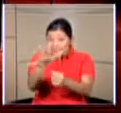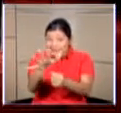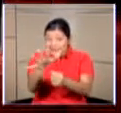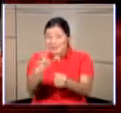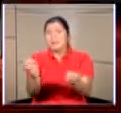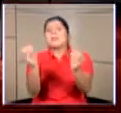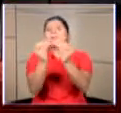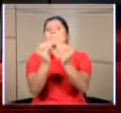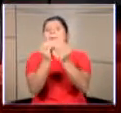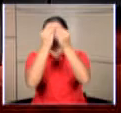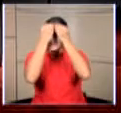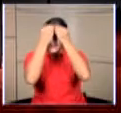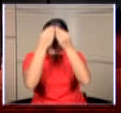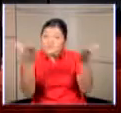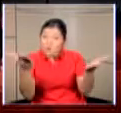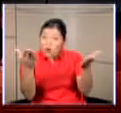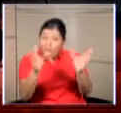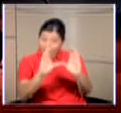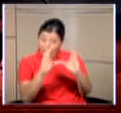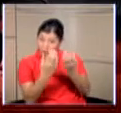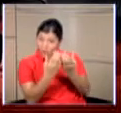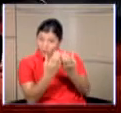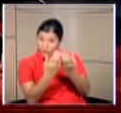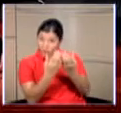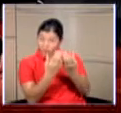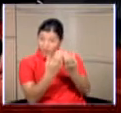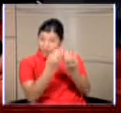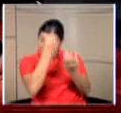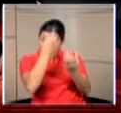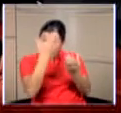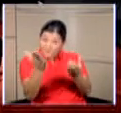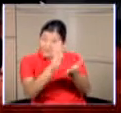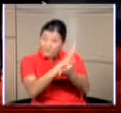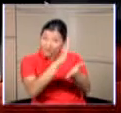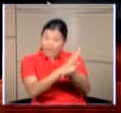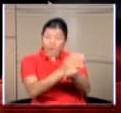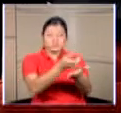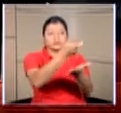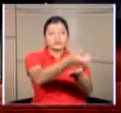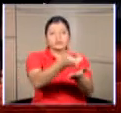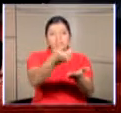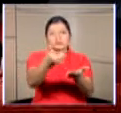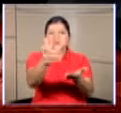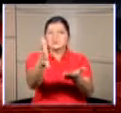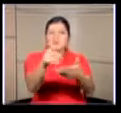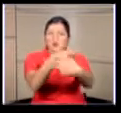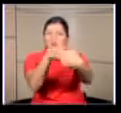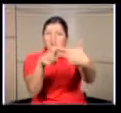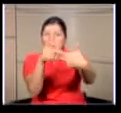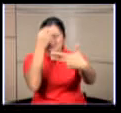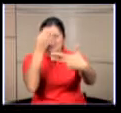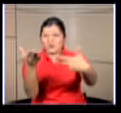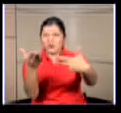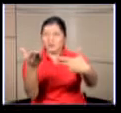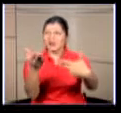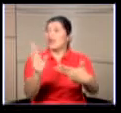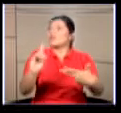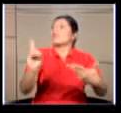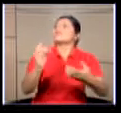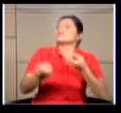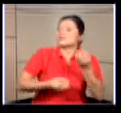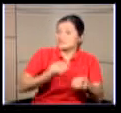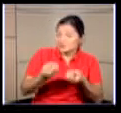comisión, que son como 3 informes. Lo que hay en estos momentos es hacia dónde vamos, don El debate ha sido